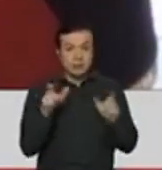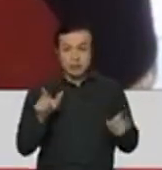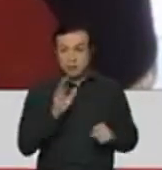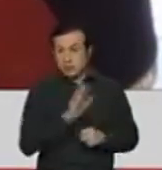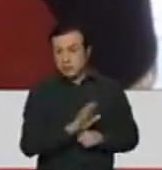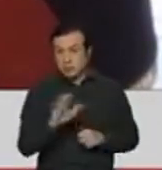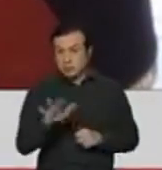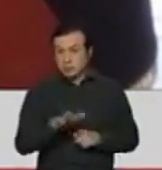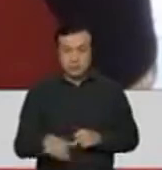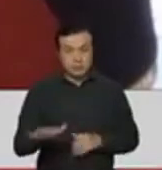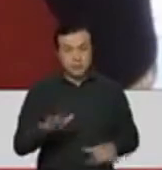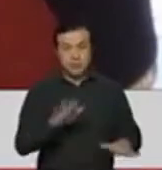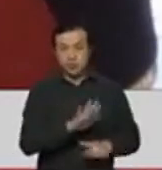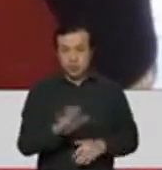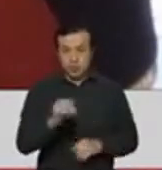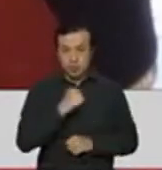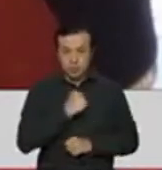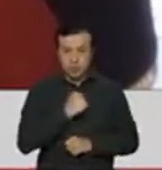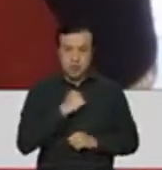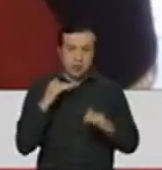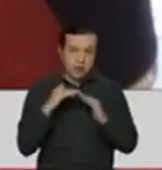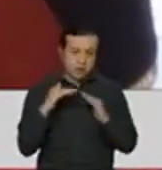afiliados, de tener su casa propia,